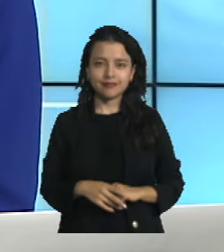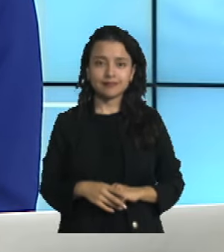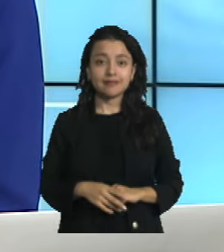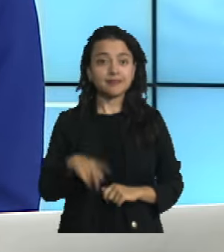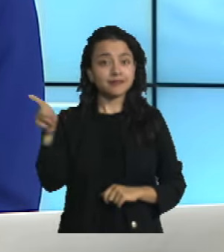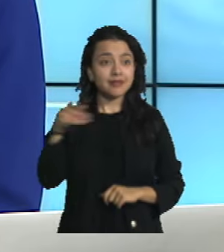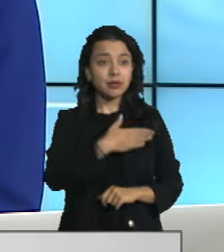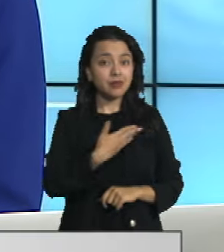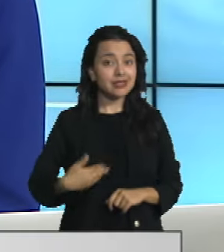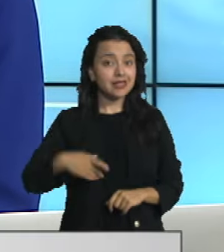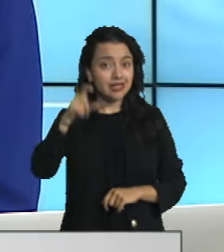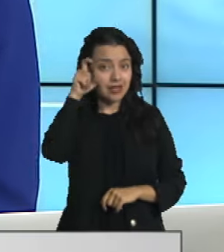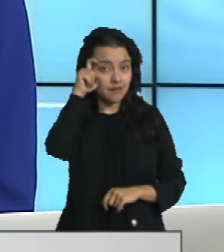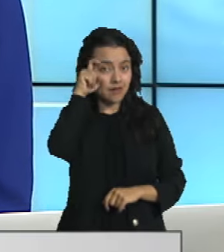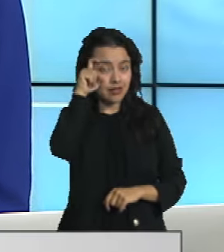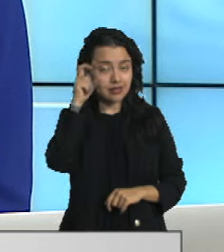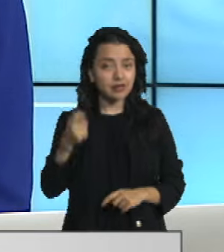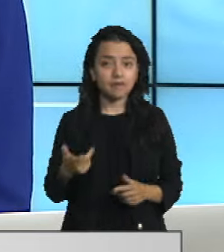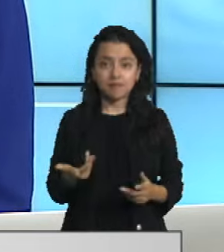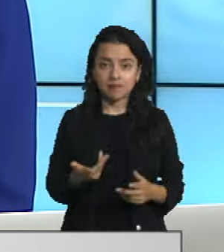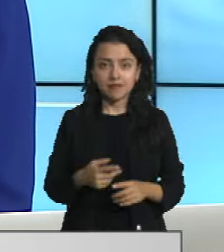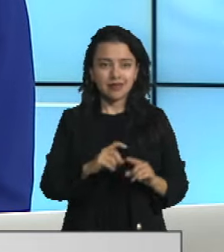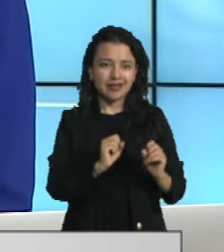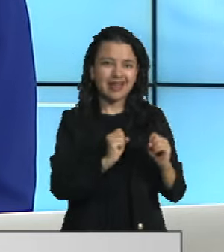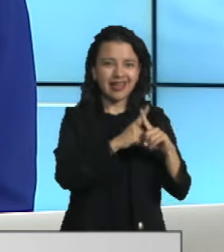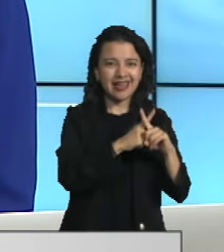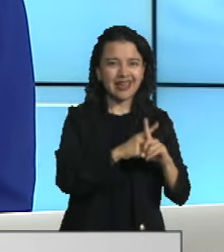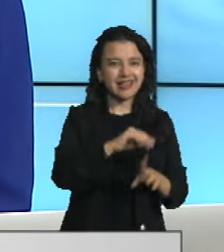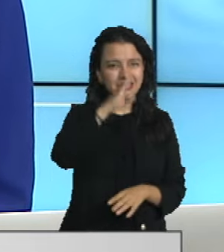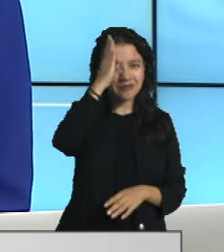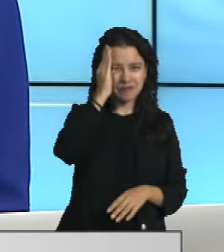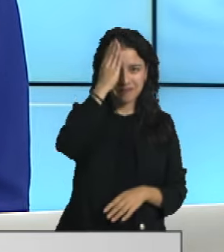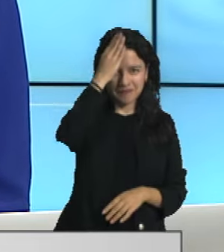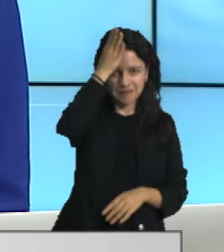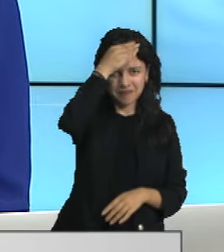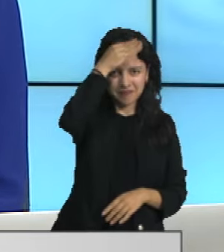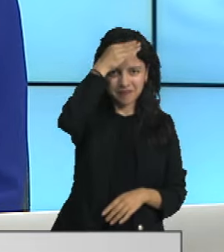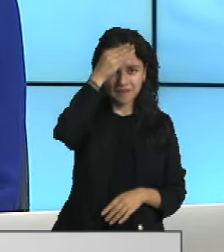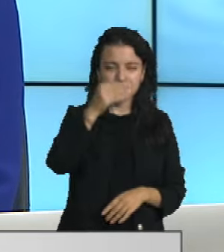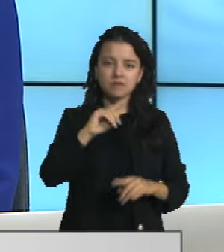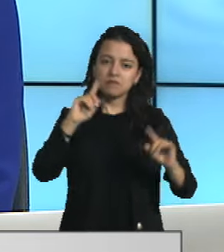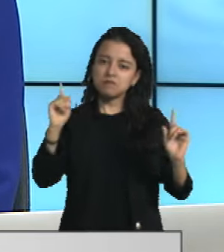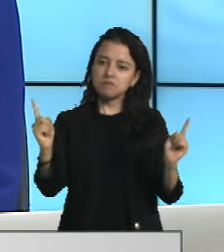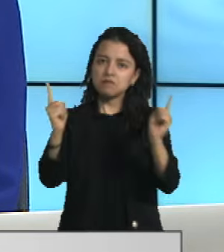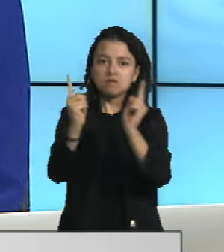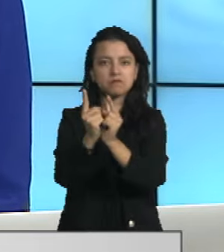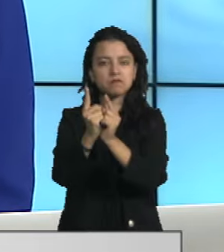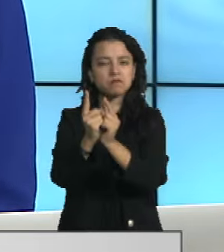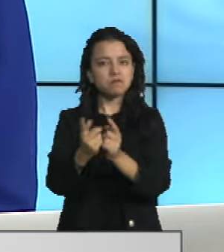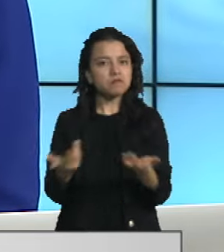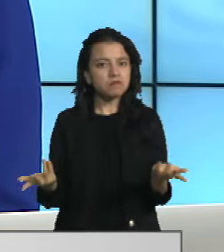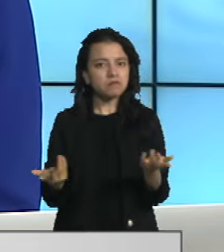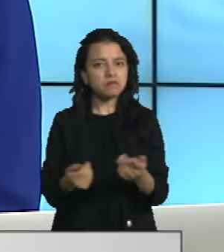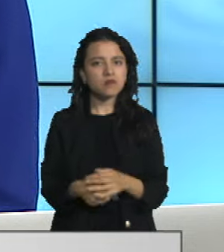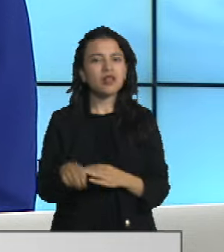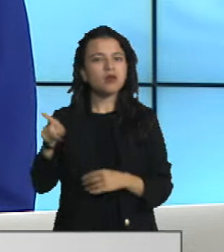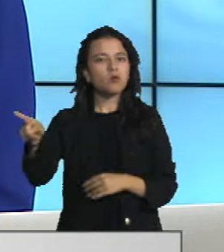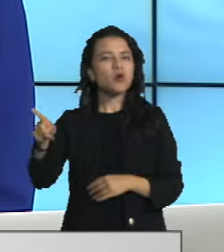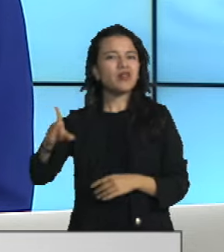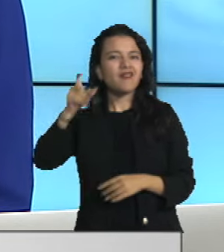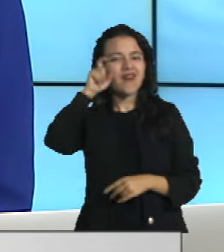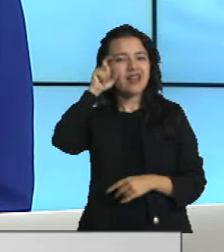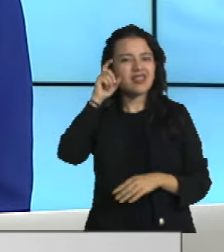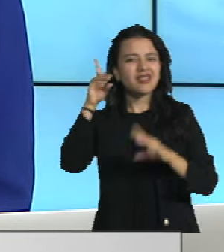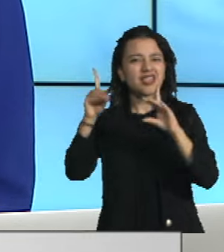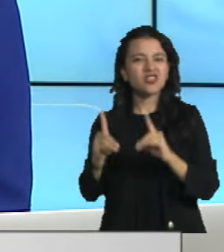El presidente de los Estados Unidos, Joe Biden, y el exmandatario Donald Trump hablaron por primera vez desde que Biden se retiró de la carrera por